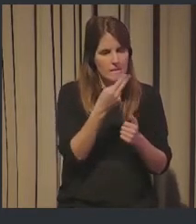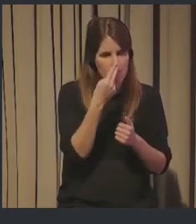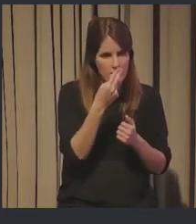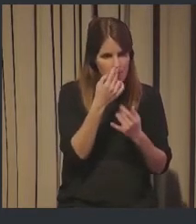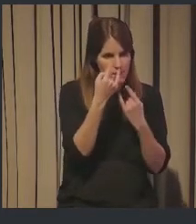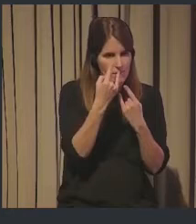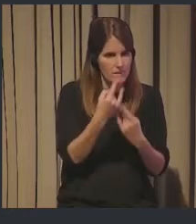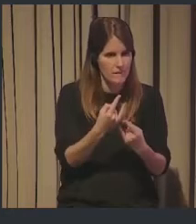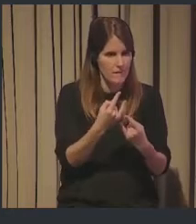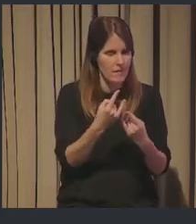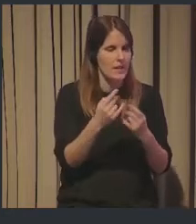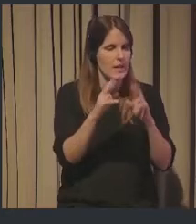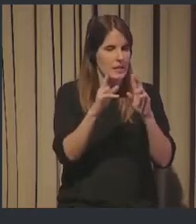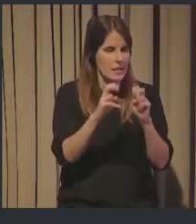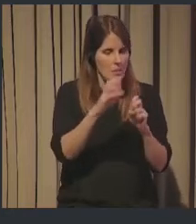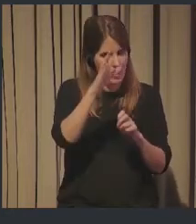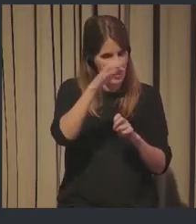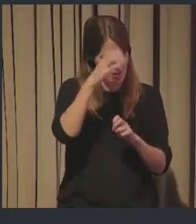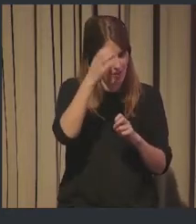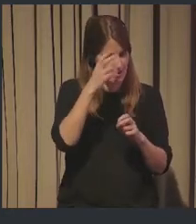pasando de ser físico en